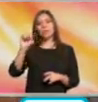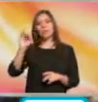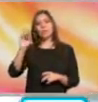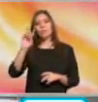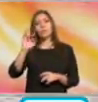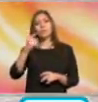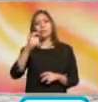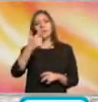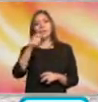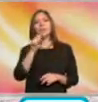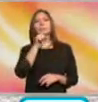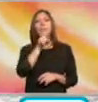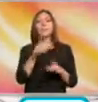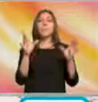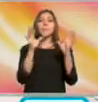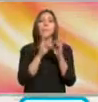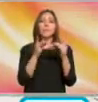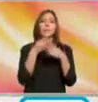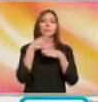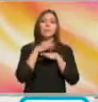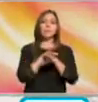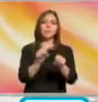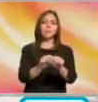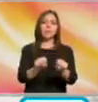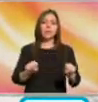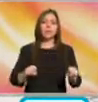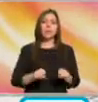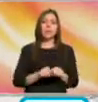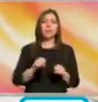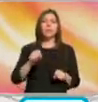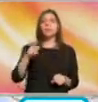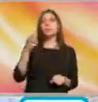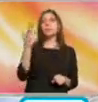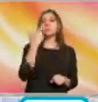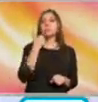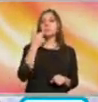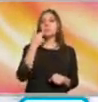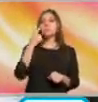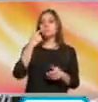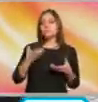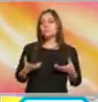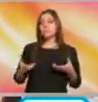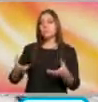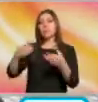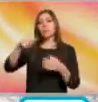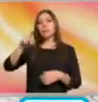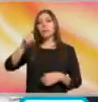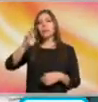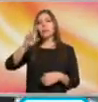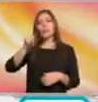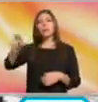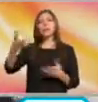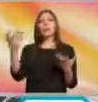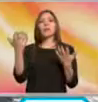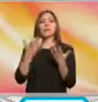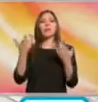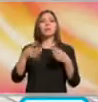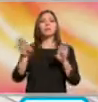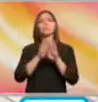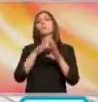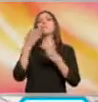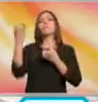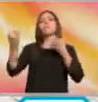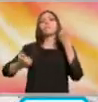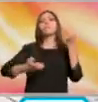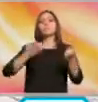Alberto, donde hablaba del Salón Rojo que estaba hacia Madero, en donde decía que iban a practicar gimnasia sueca. ¿Sí